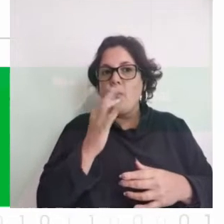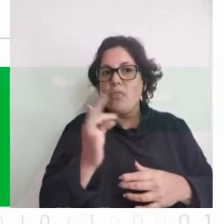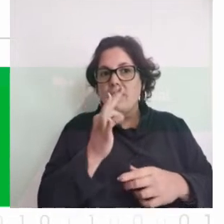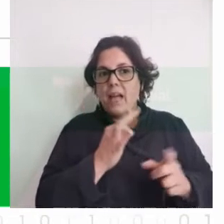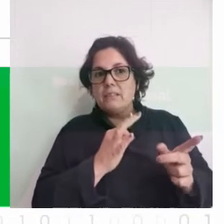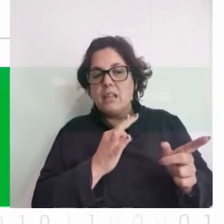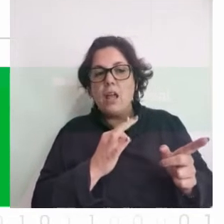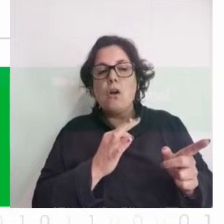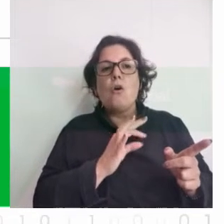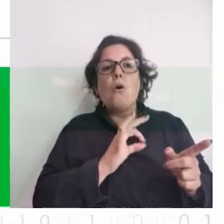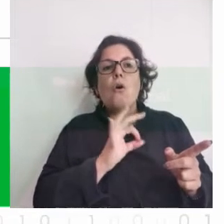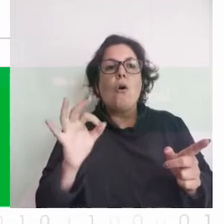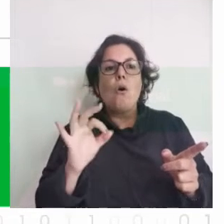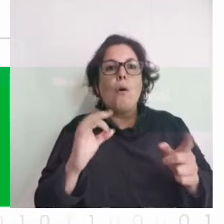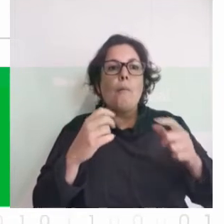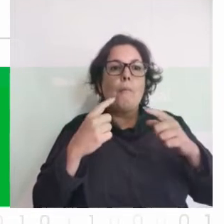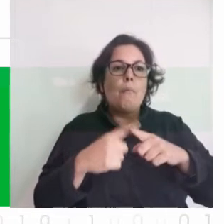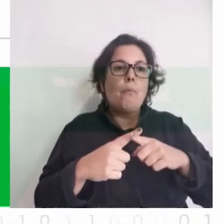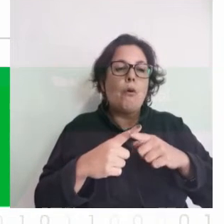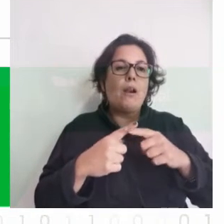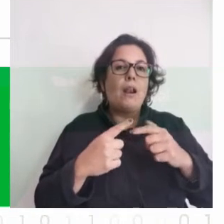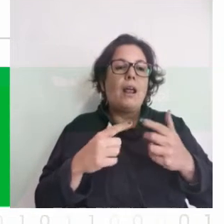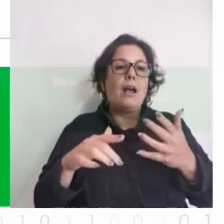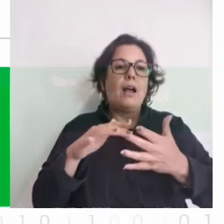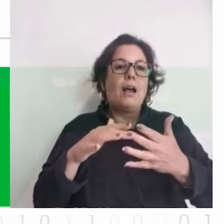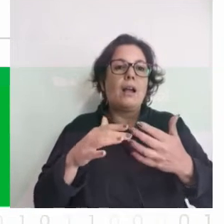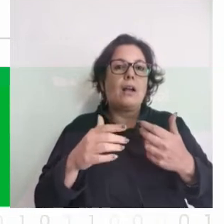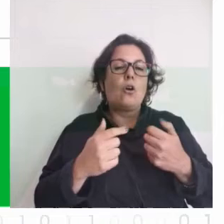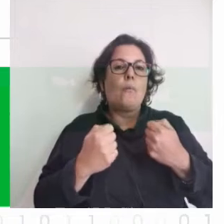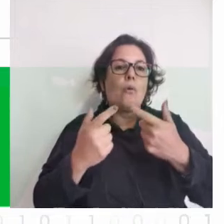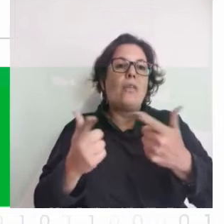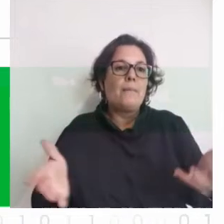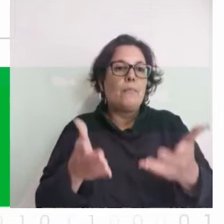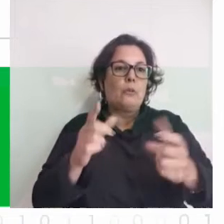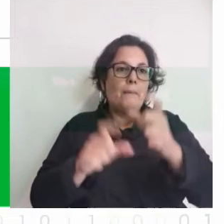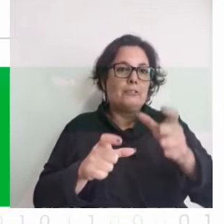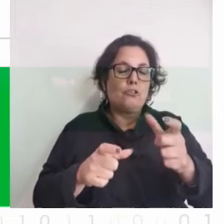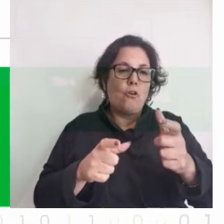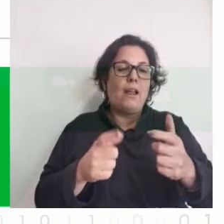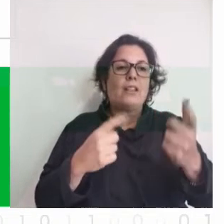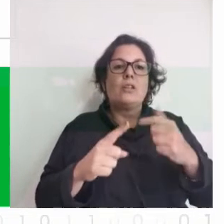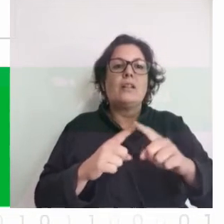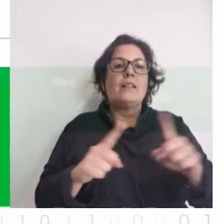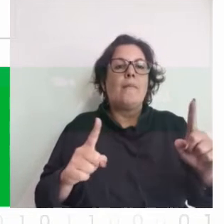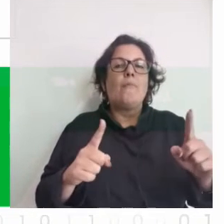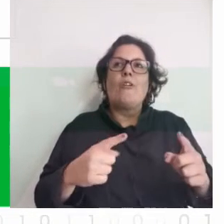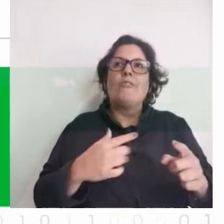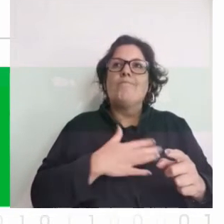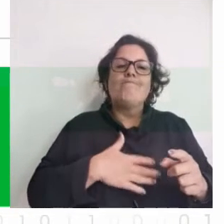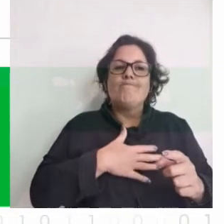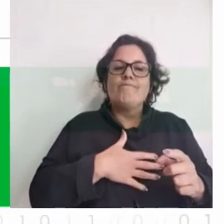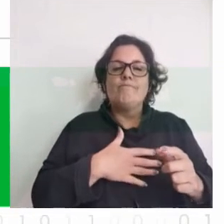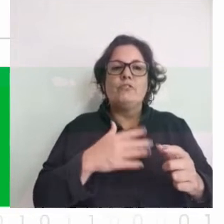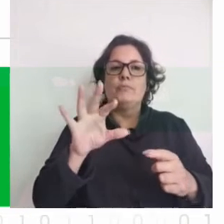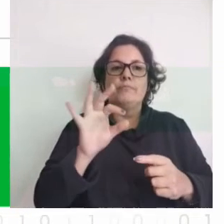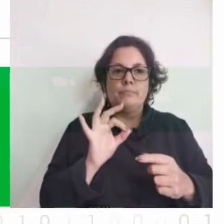es realmente por el tratamiento la intervención que se le impuso a todas esas personas. Entonces tampoco nos convencía mucho esa